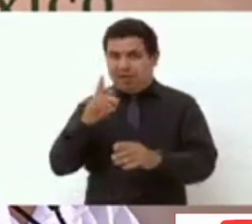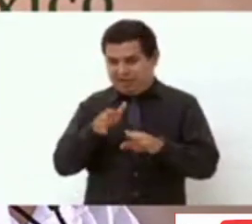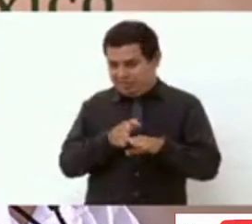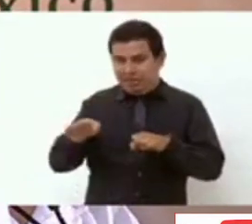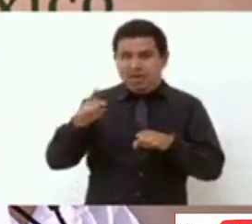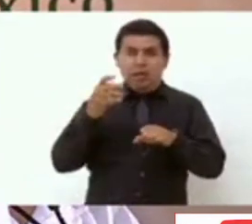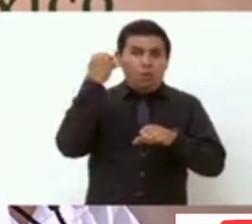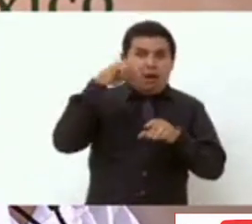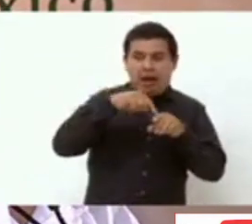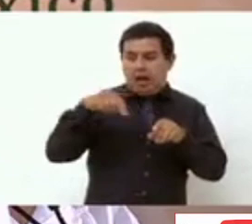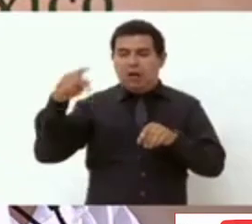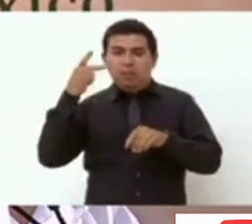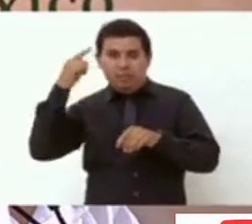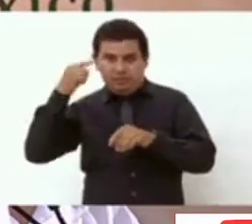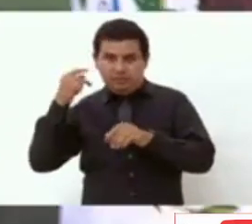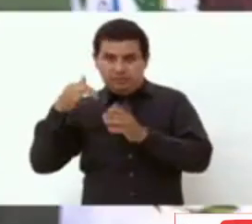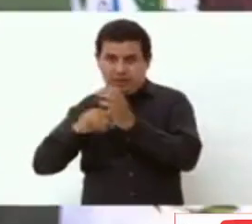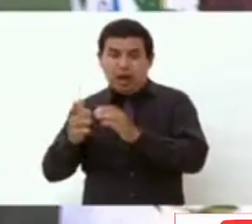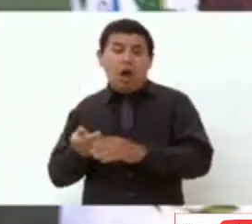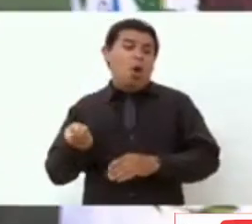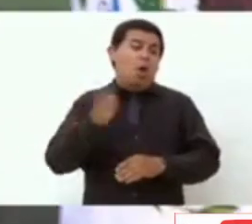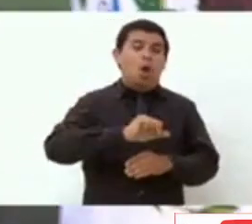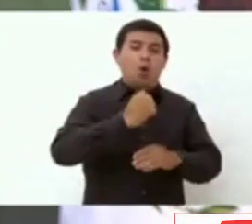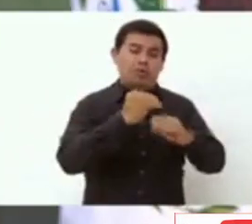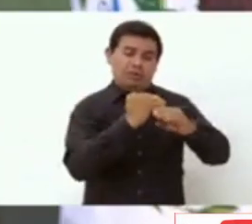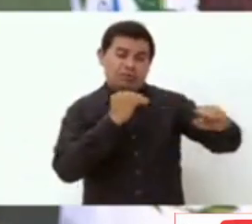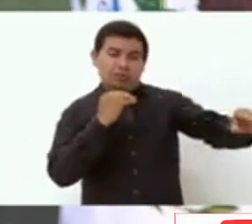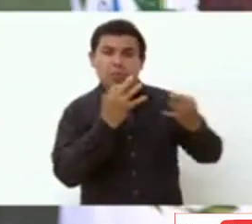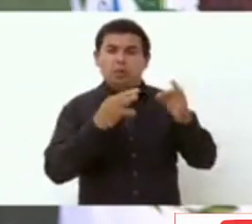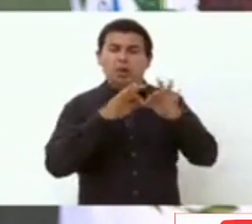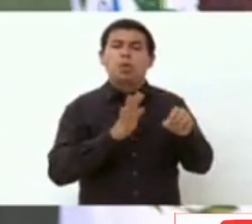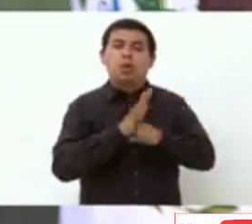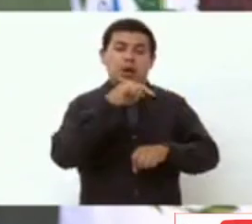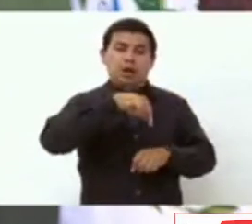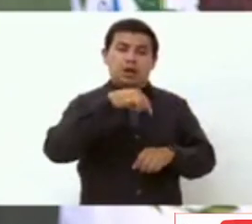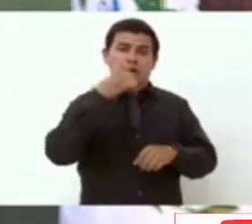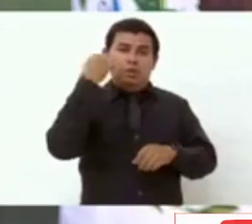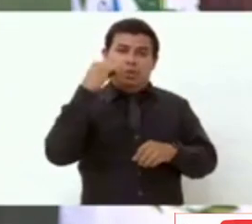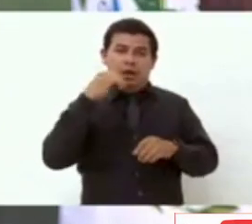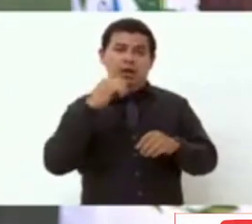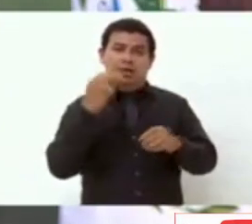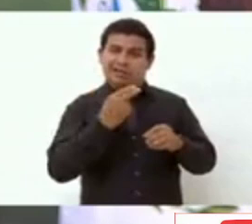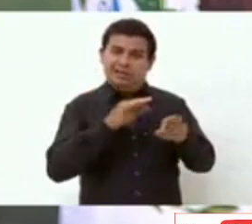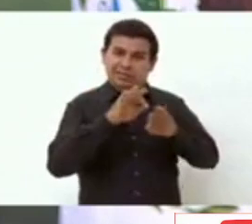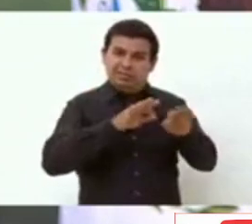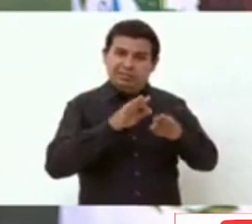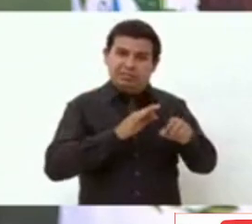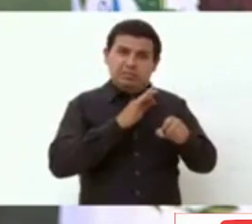camino importante es el de Oaxaca al Istmo, que se había